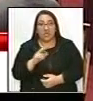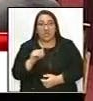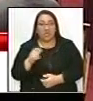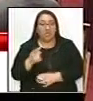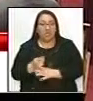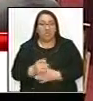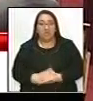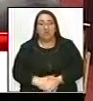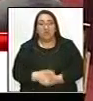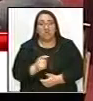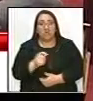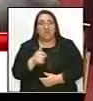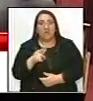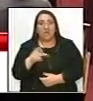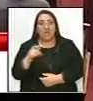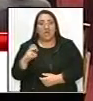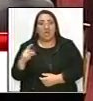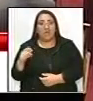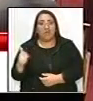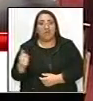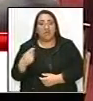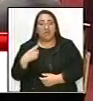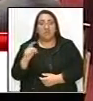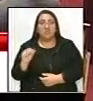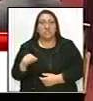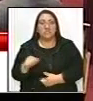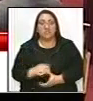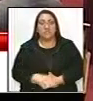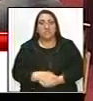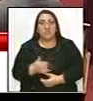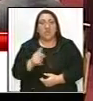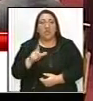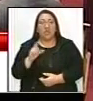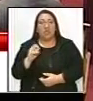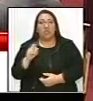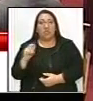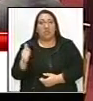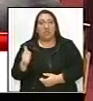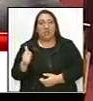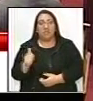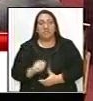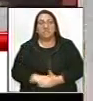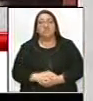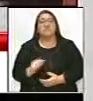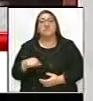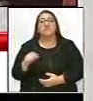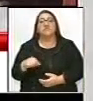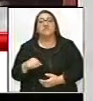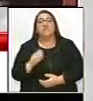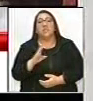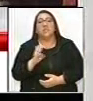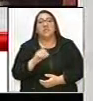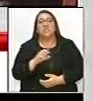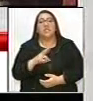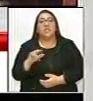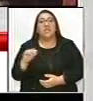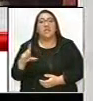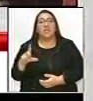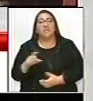no. Takayama Jiménez. Takayama Jiménez, sí. Alcortasuero. Alcortasuero, sí. Becerril